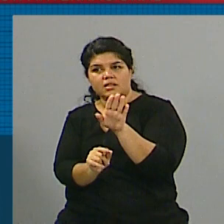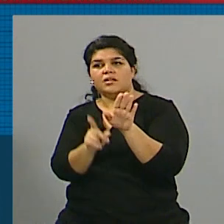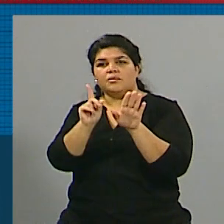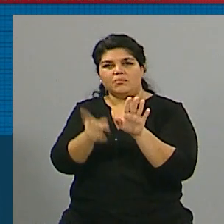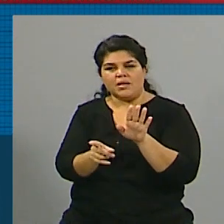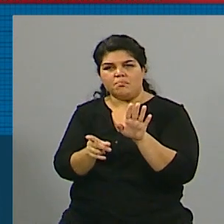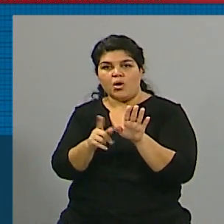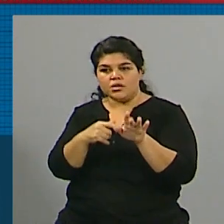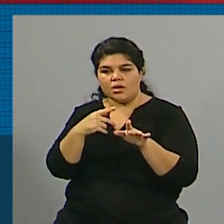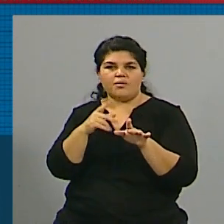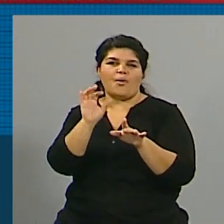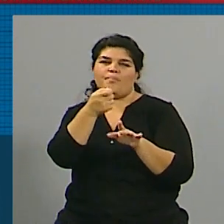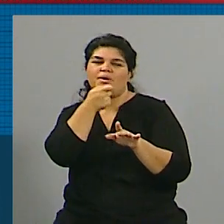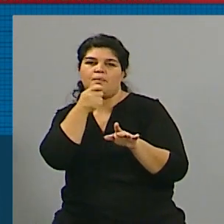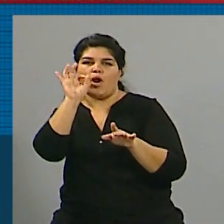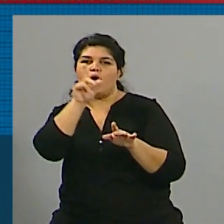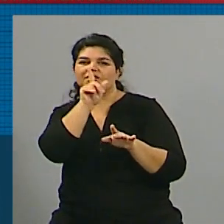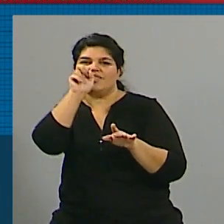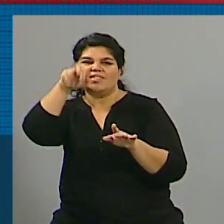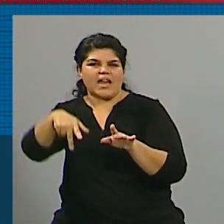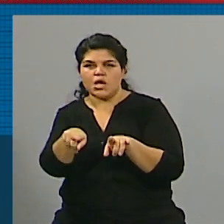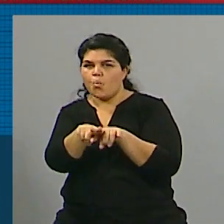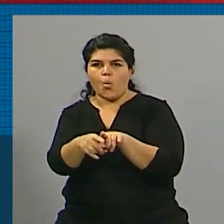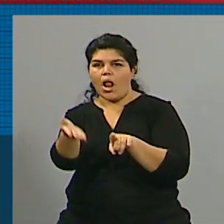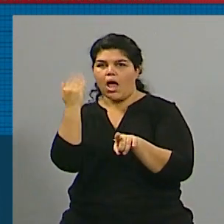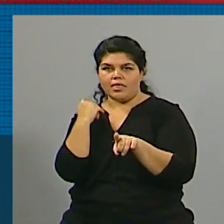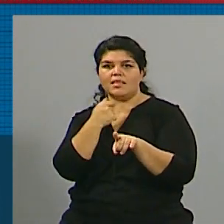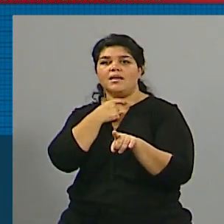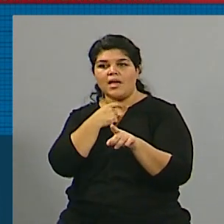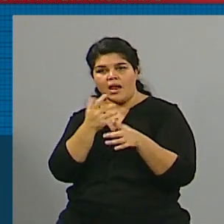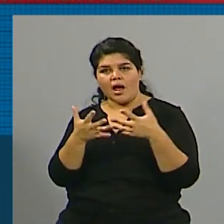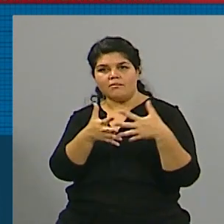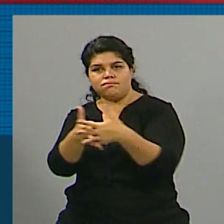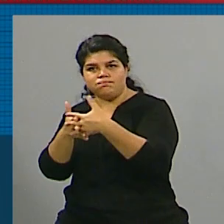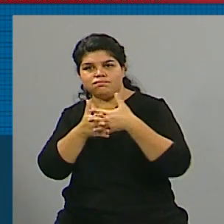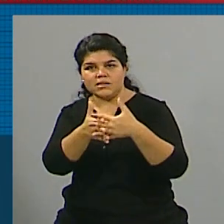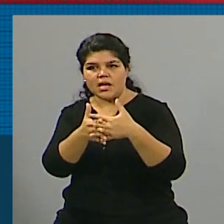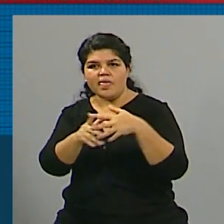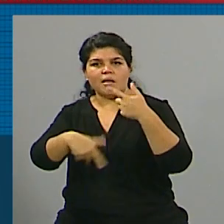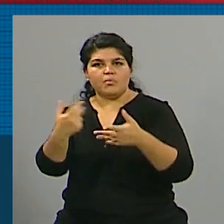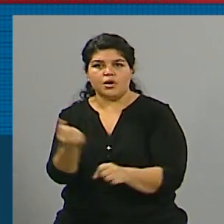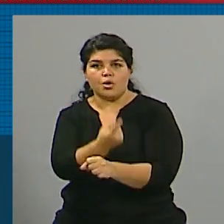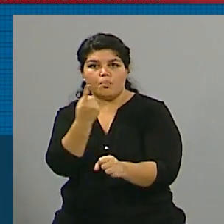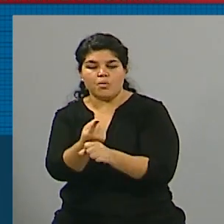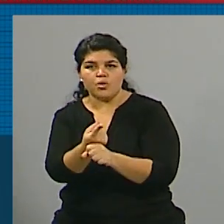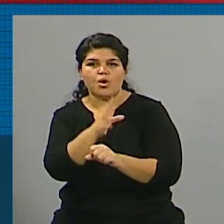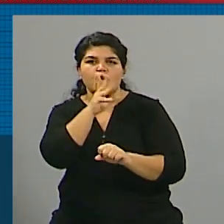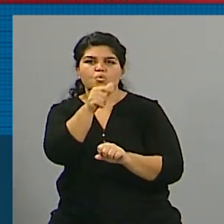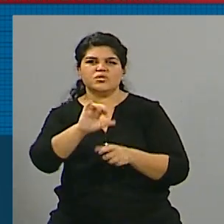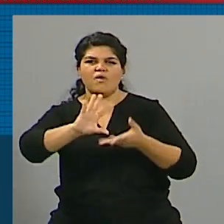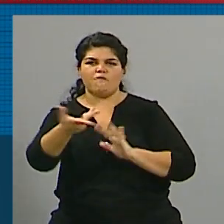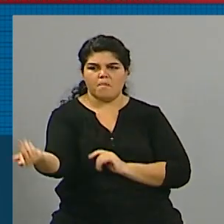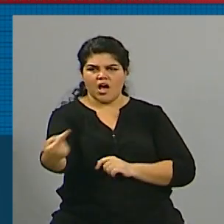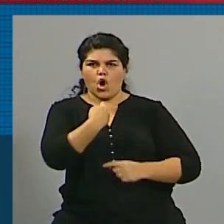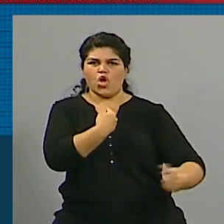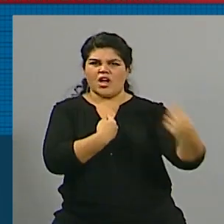una provocación. Creo yo que indefectiblemente sería muy interesante algo que trató de hacer Macron en